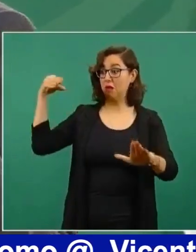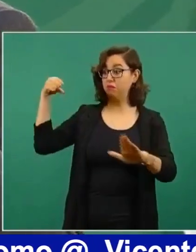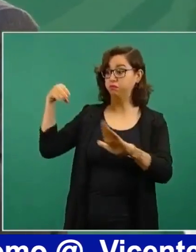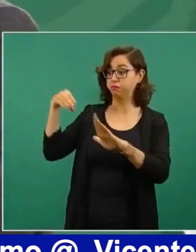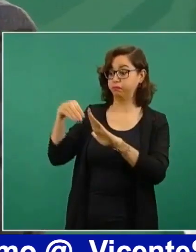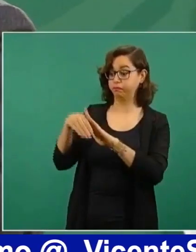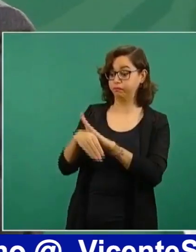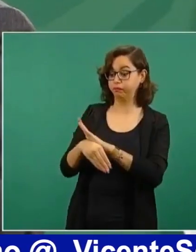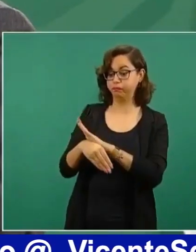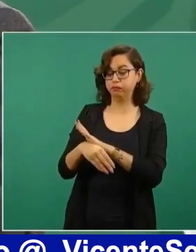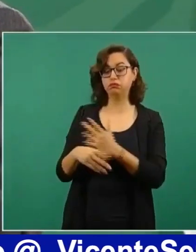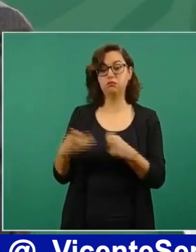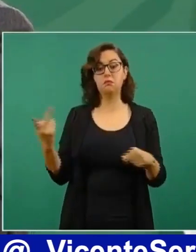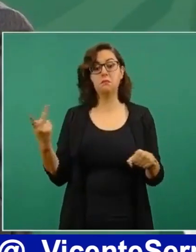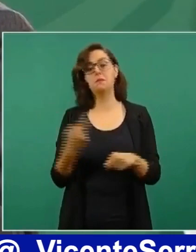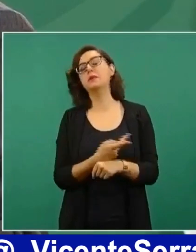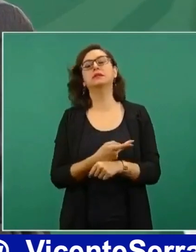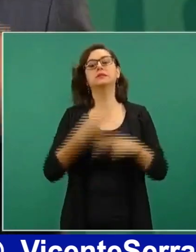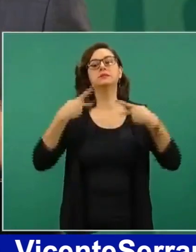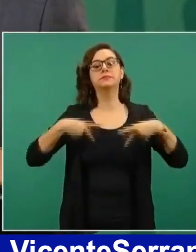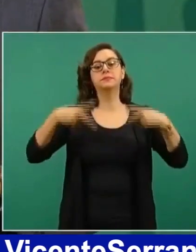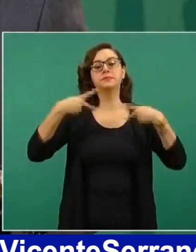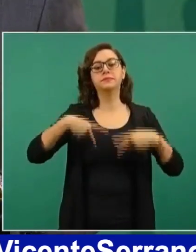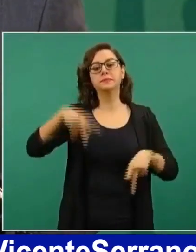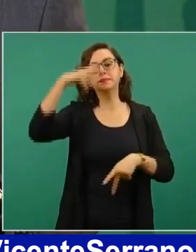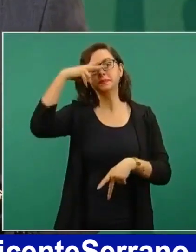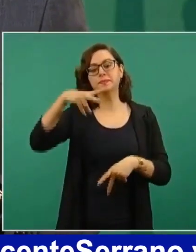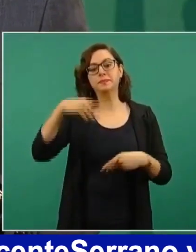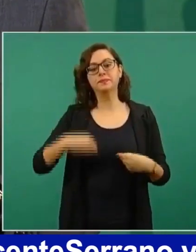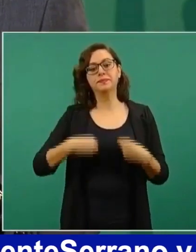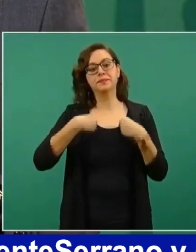no, estaría peor